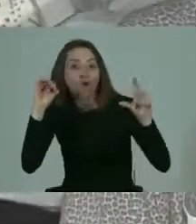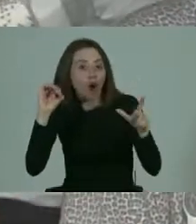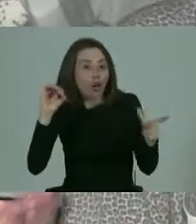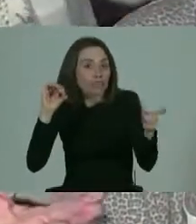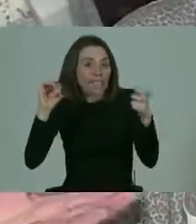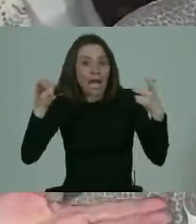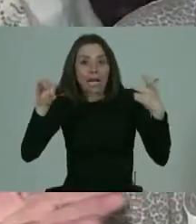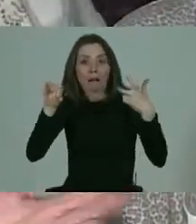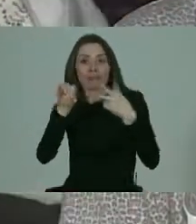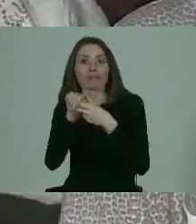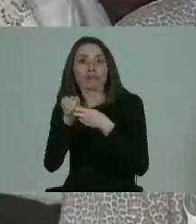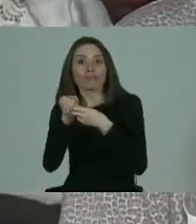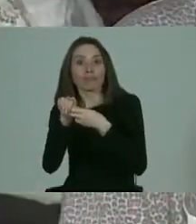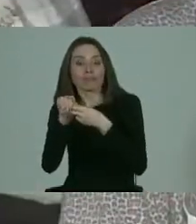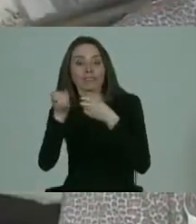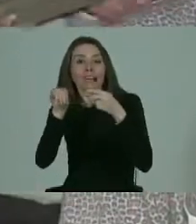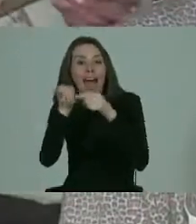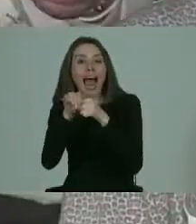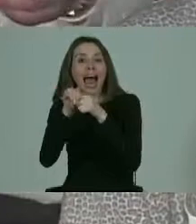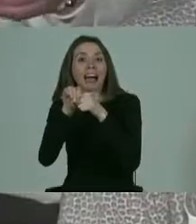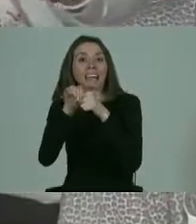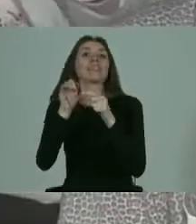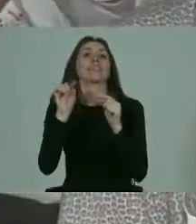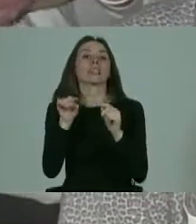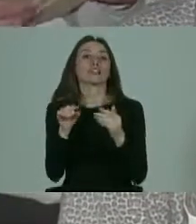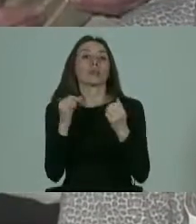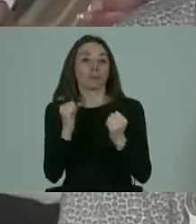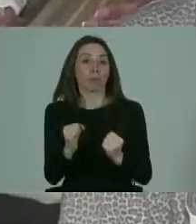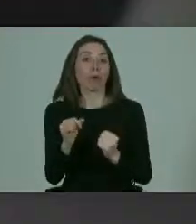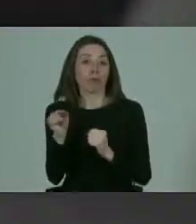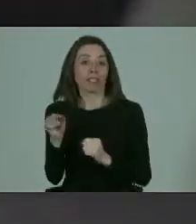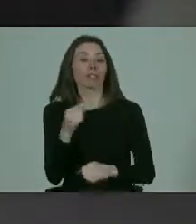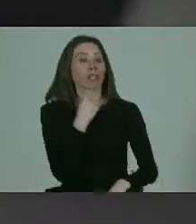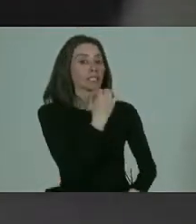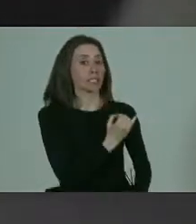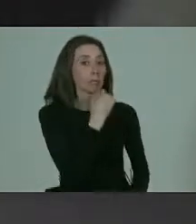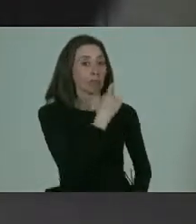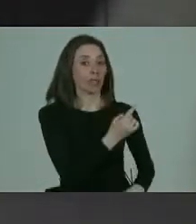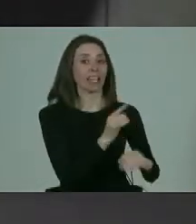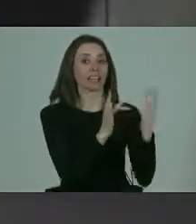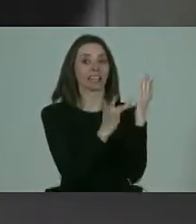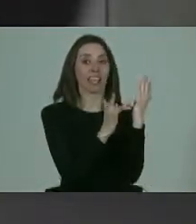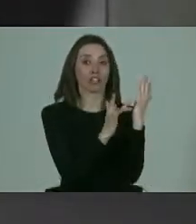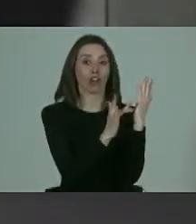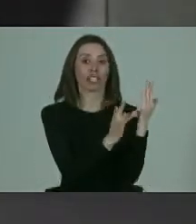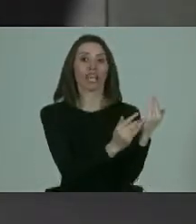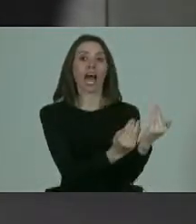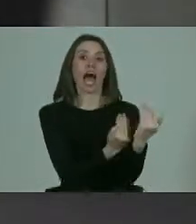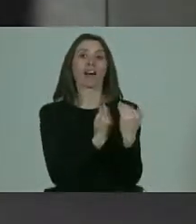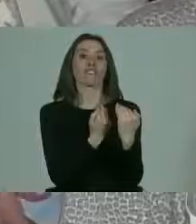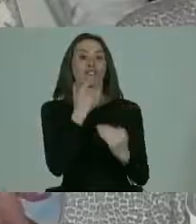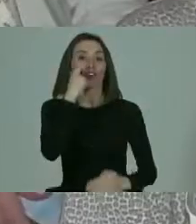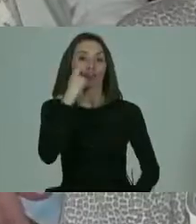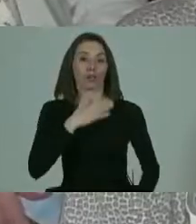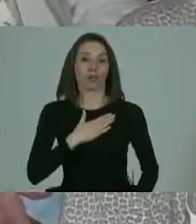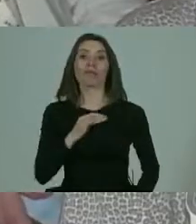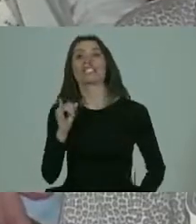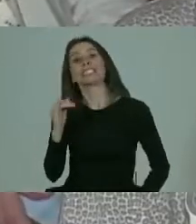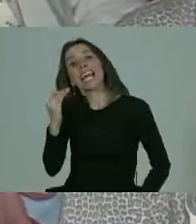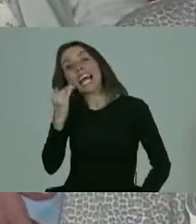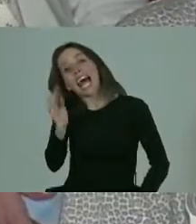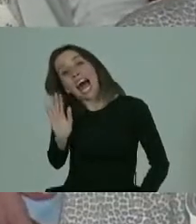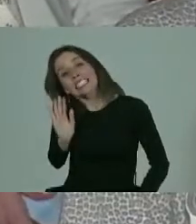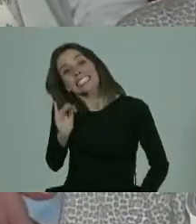hacer más eficiente y factible esto para estos casos como siempre esto que la tecnología está a favor del ser humano si casi